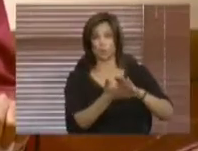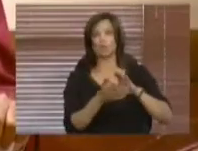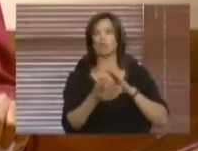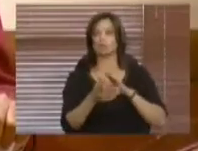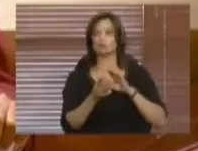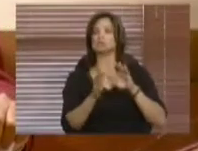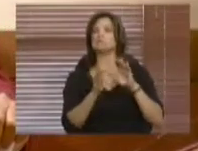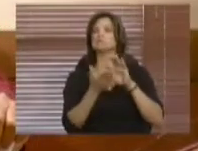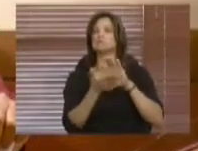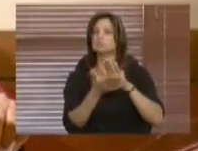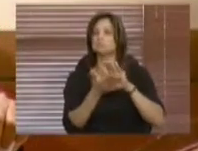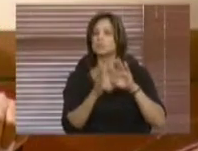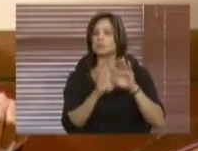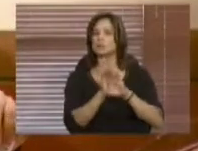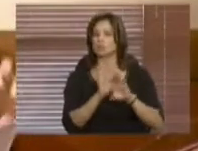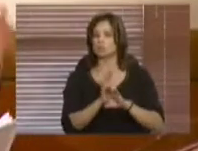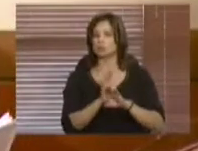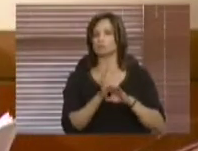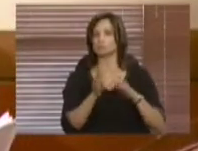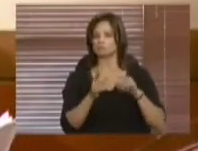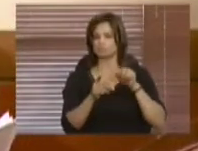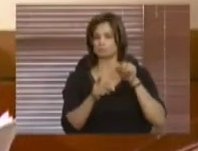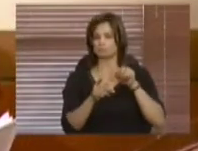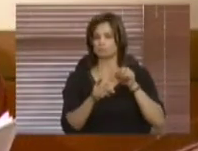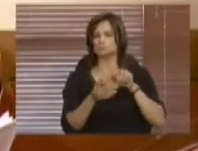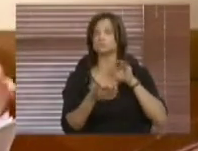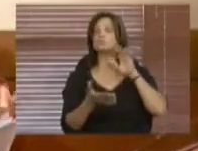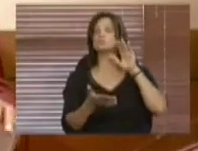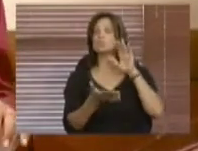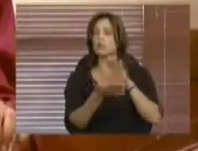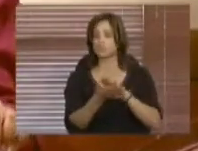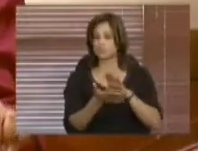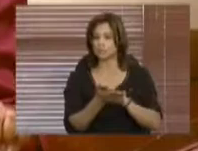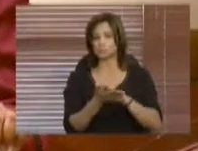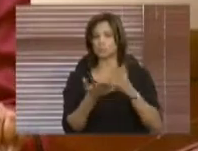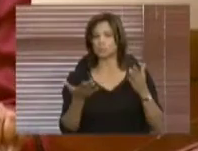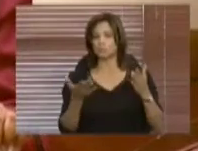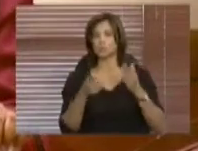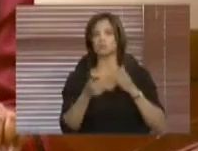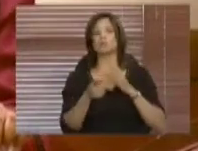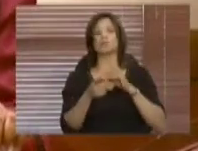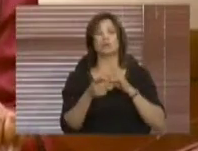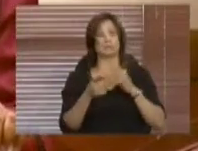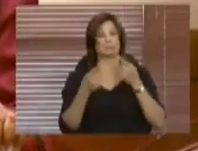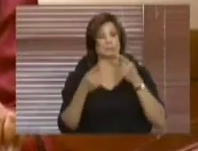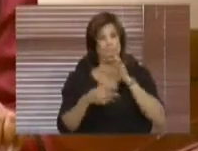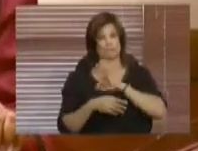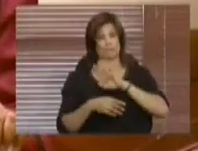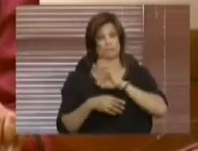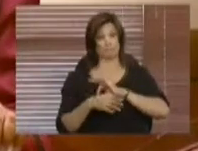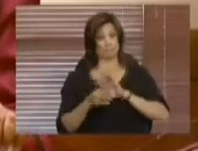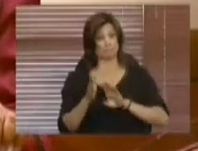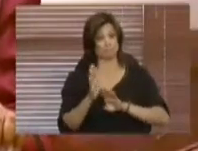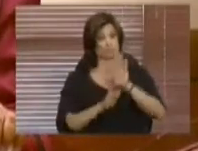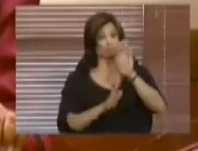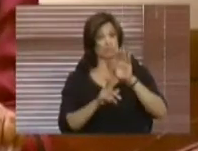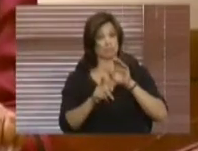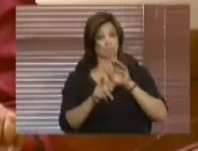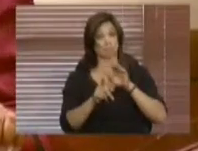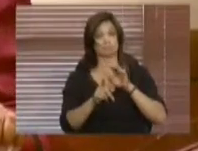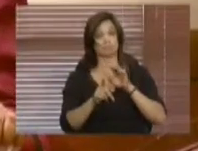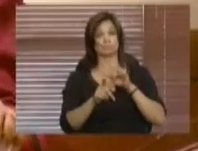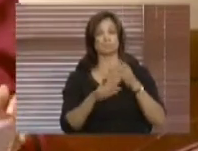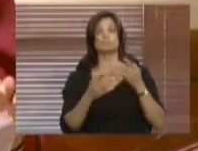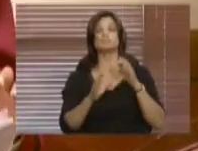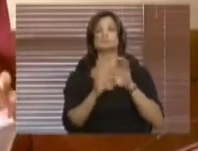de la Constitución es la escuela. Lo que ésta logre beneficia a la cultura constitucional.